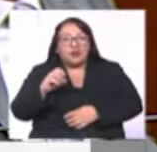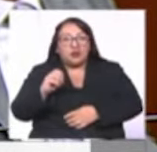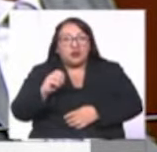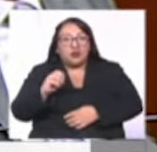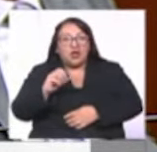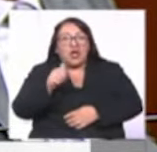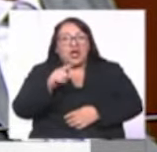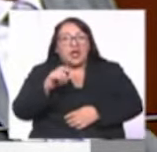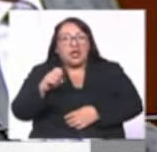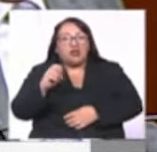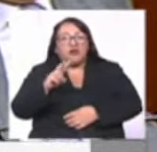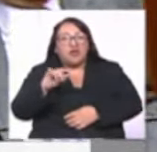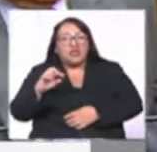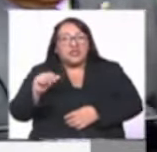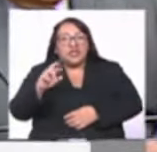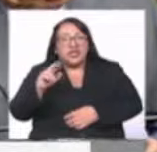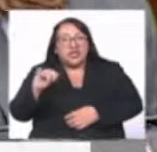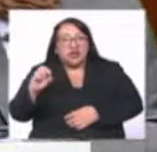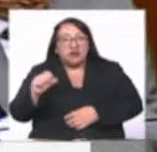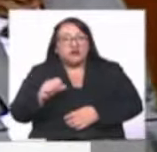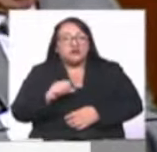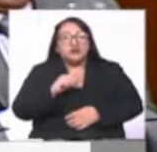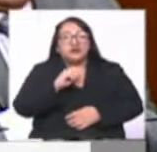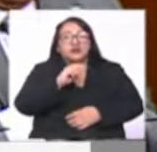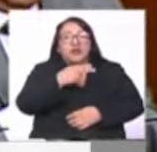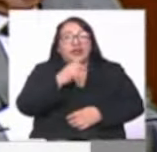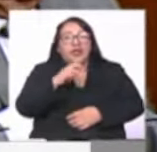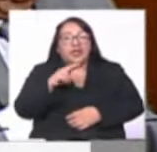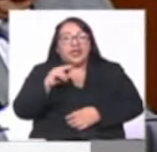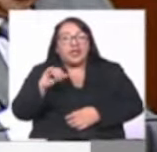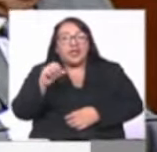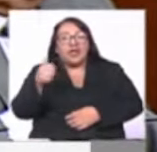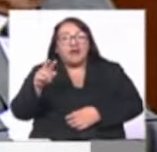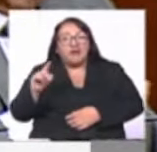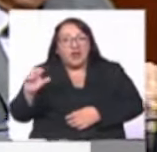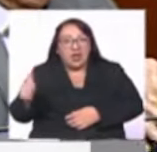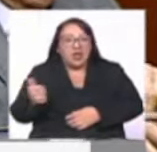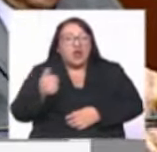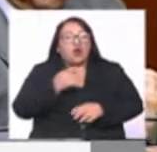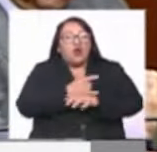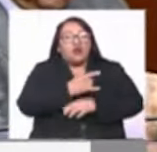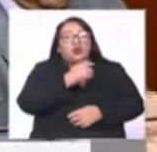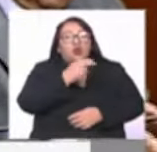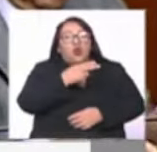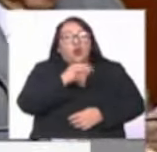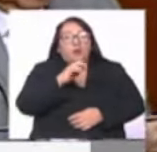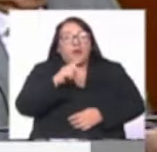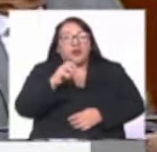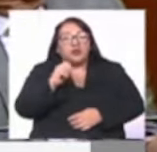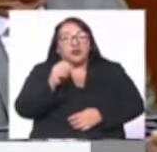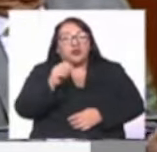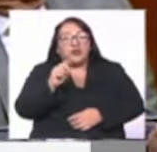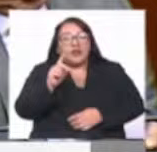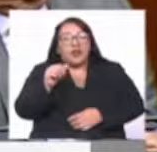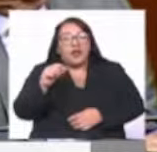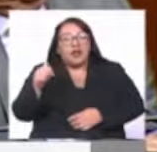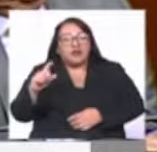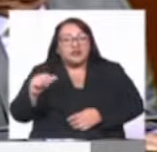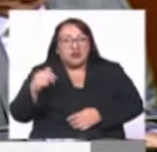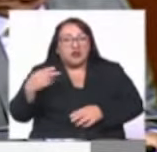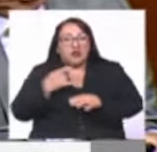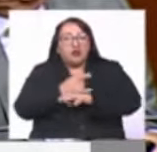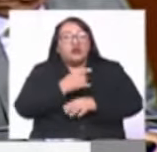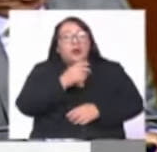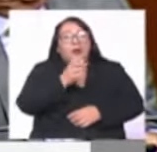contra Alejandro Vázquez Ríos contra Henry José áv Herrera contra Antonio Humberto de las abrantes contra